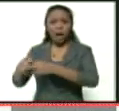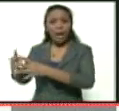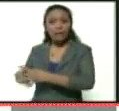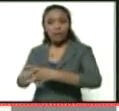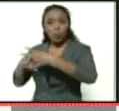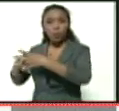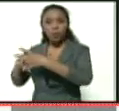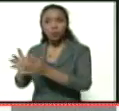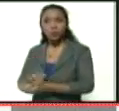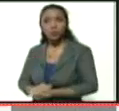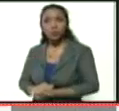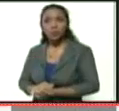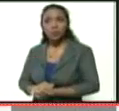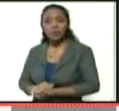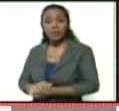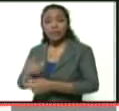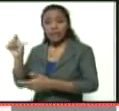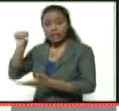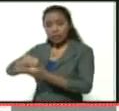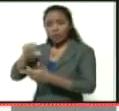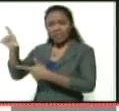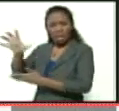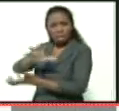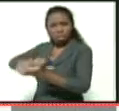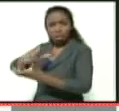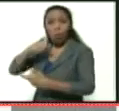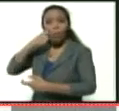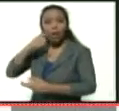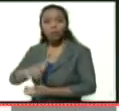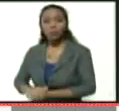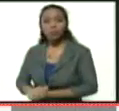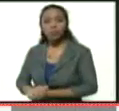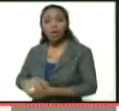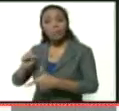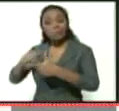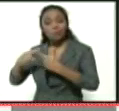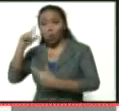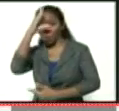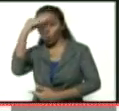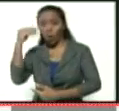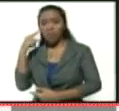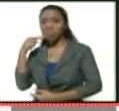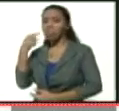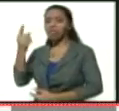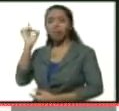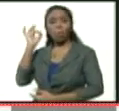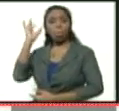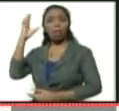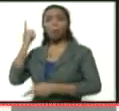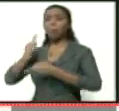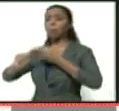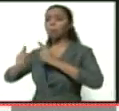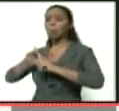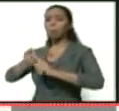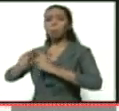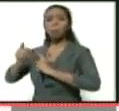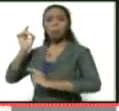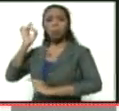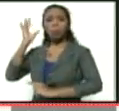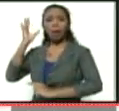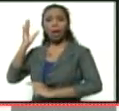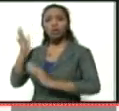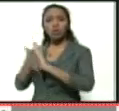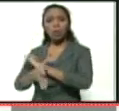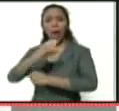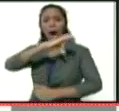Unidos. Y en medio de esa crisis humanitaria, entonces Donald Trump viene y dice unas cosas sobre el